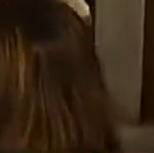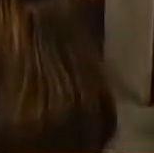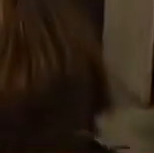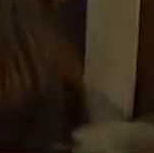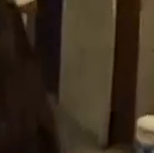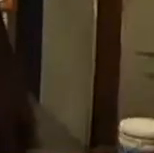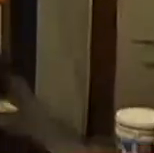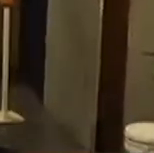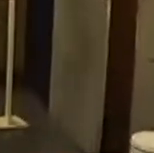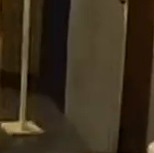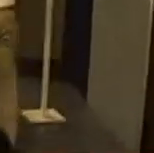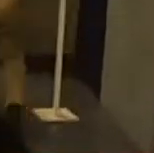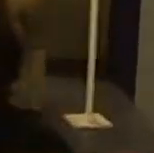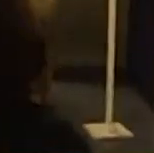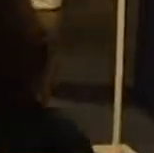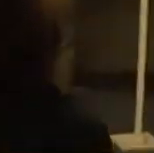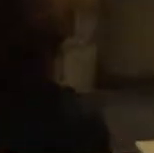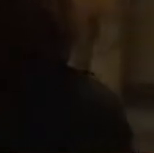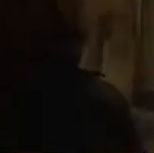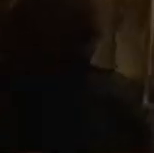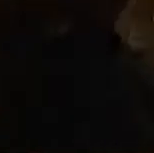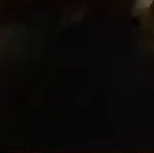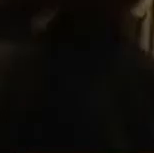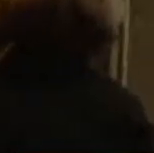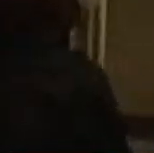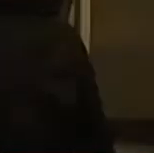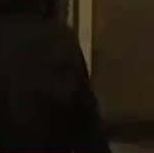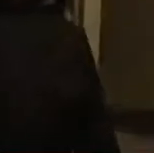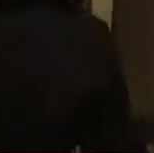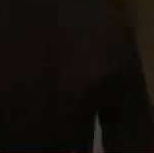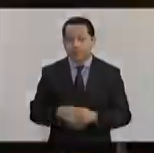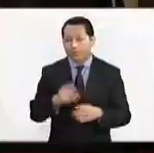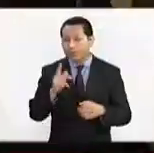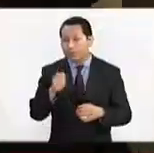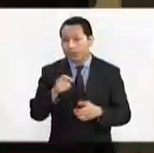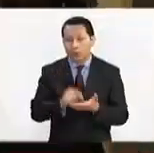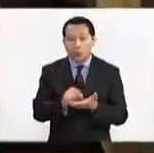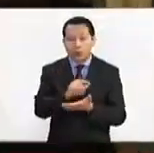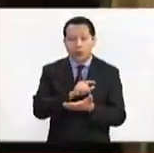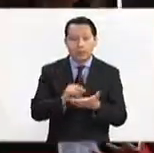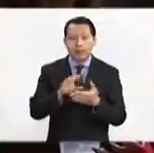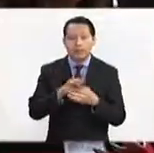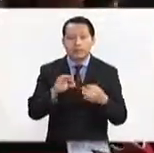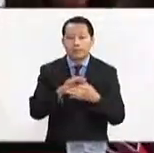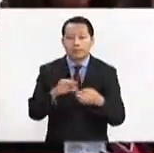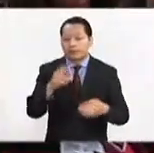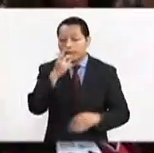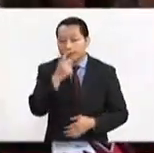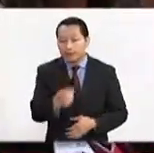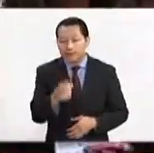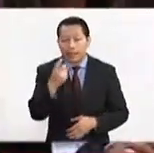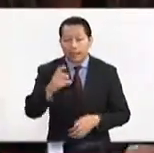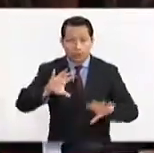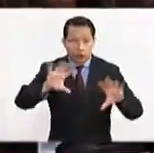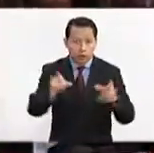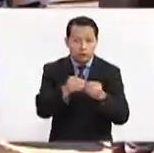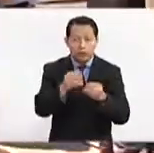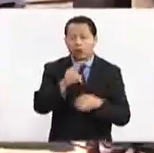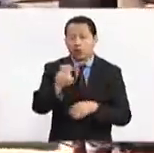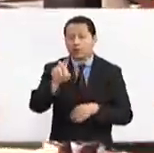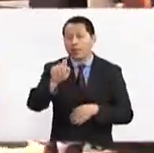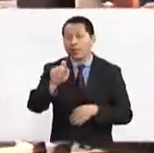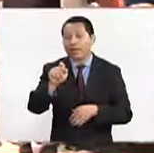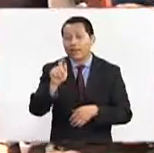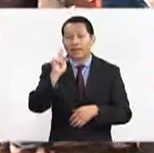magnitud 7.1 del martes 19 de septiembre. A través de su cuenta de Twitter, detalló que de ese total,